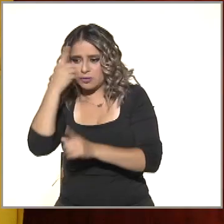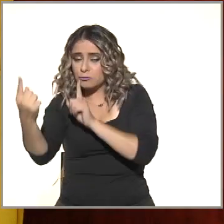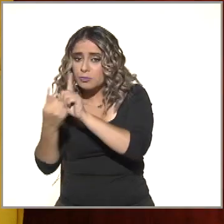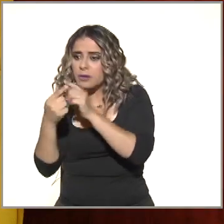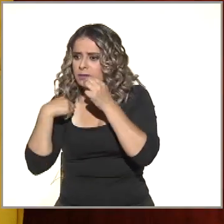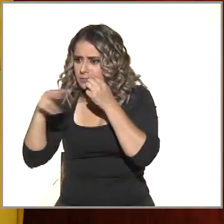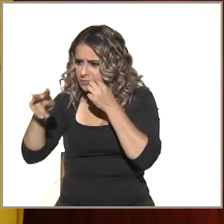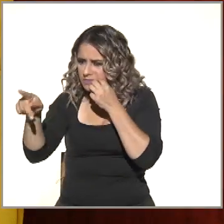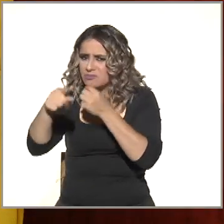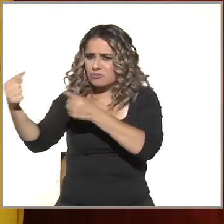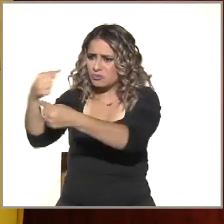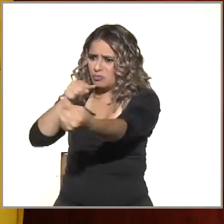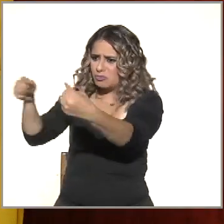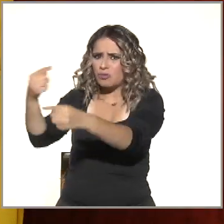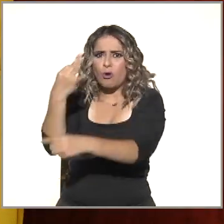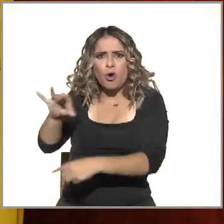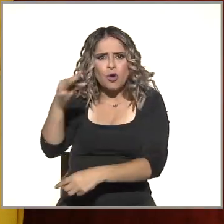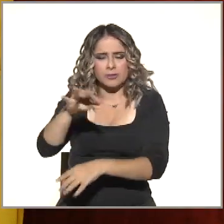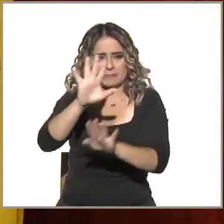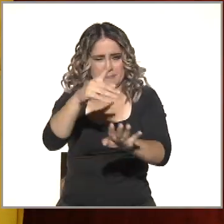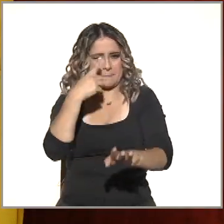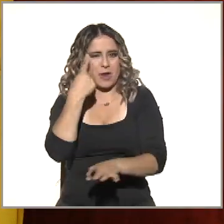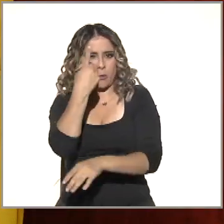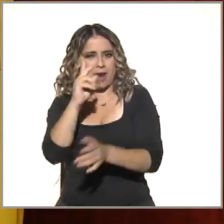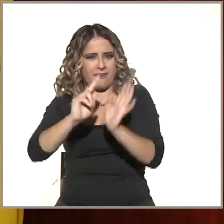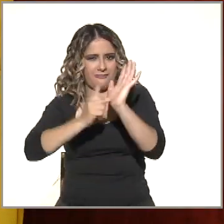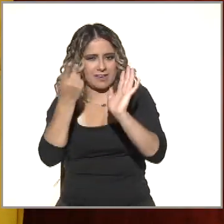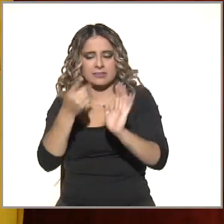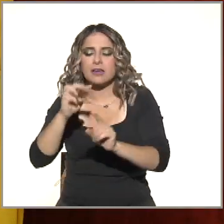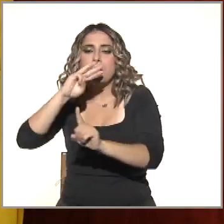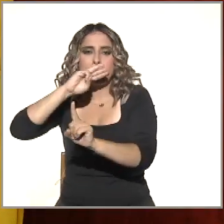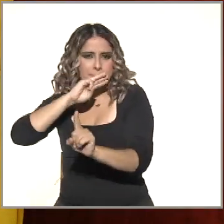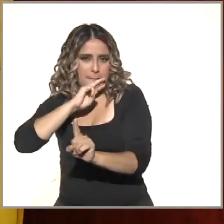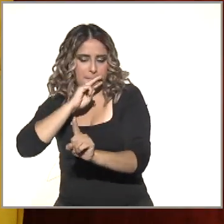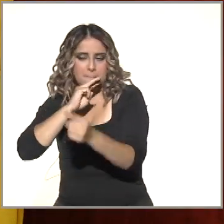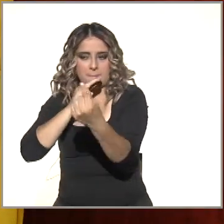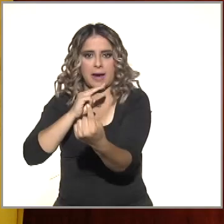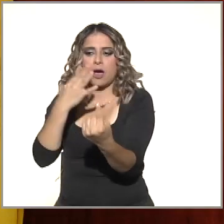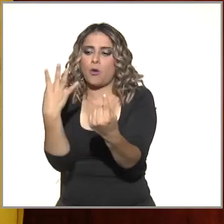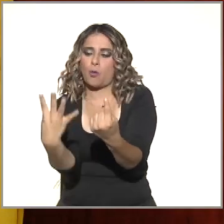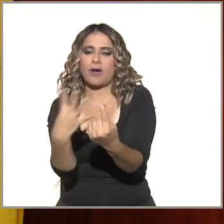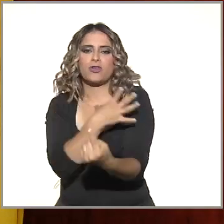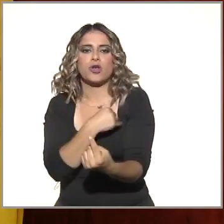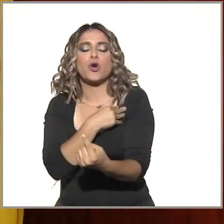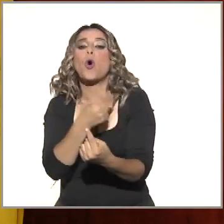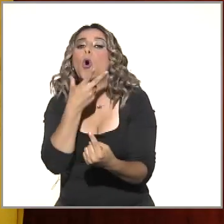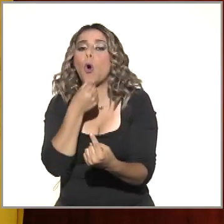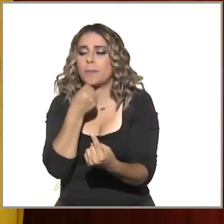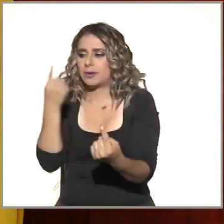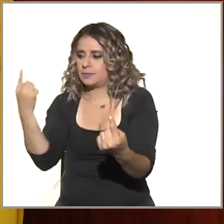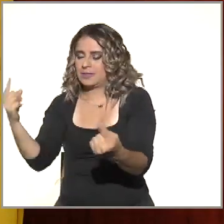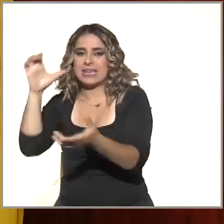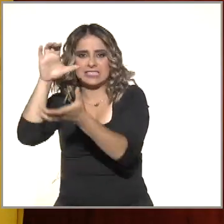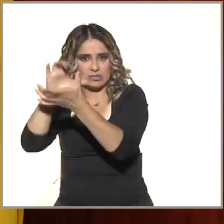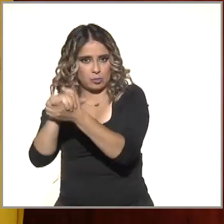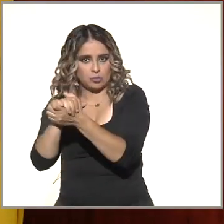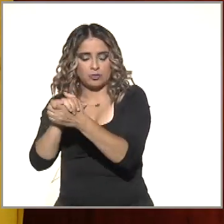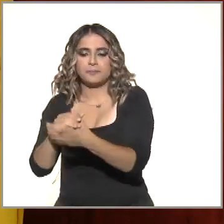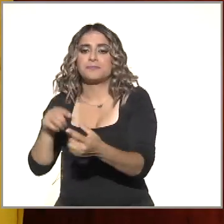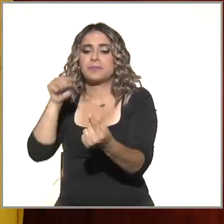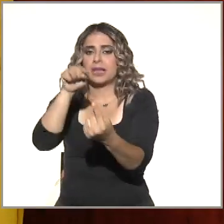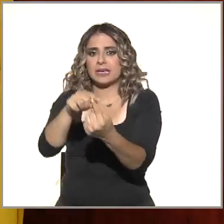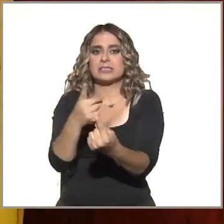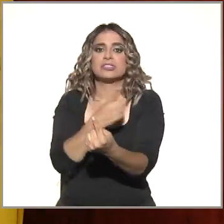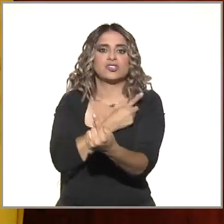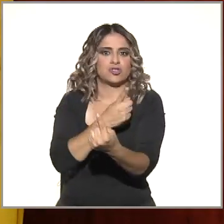groserías. Es más, una vez llegó una familia donde era una mamá con 4 hijos varones y un marido, y ella estaba sola en